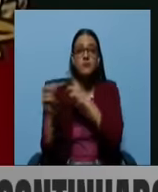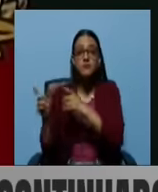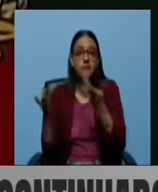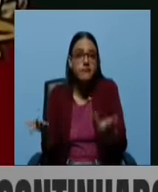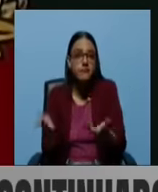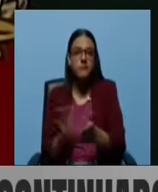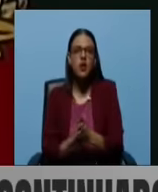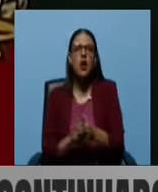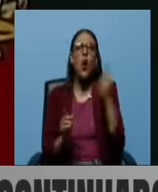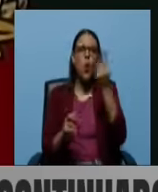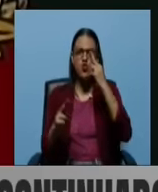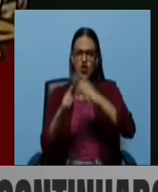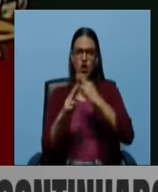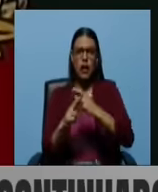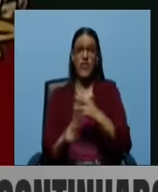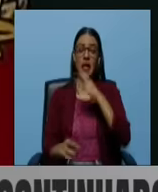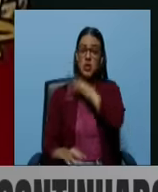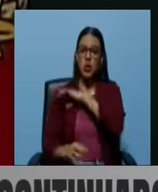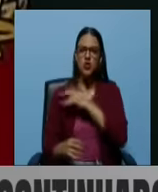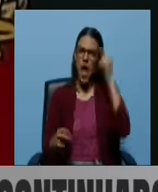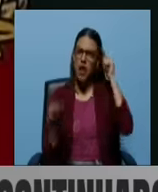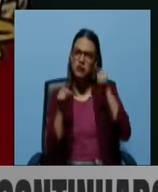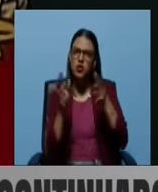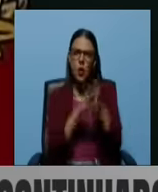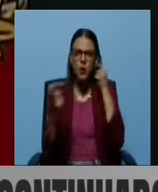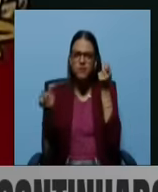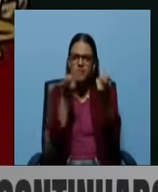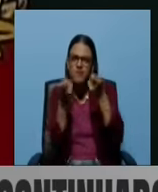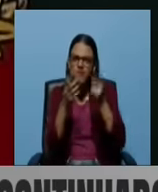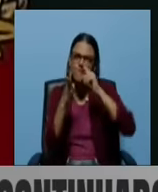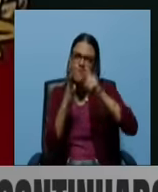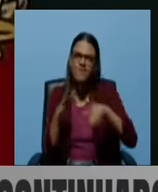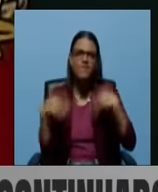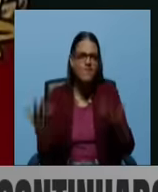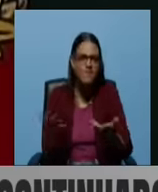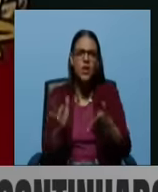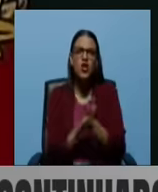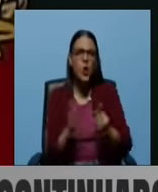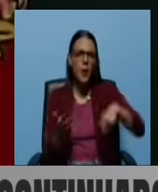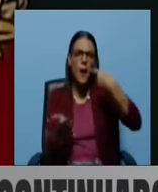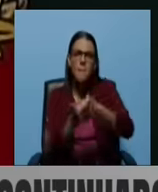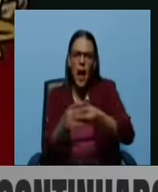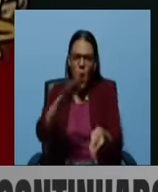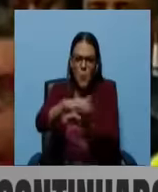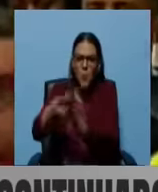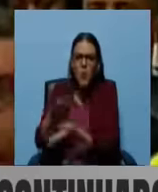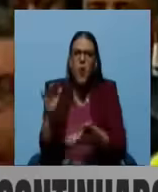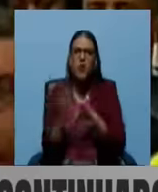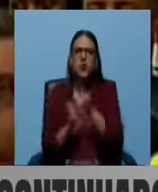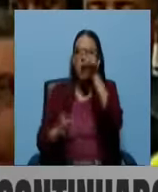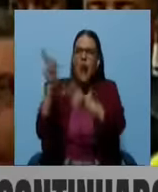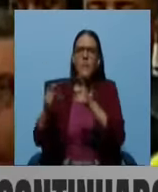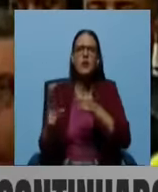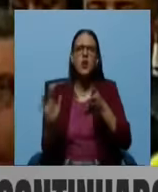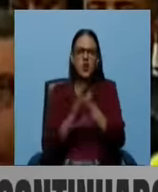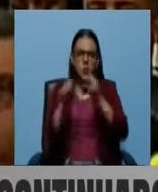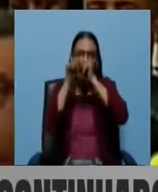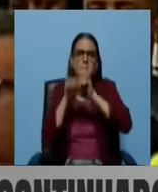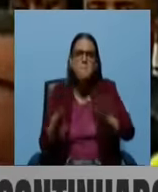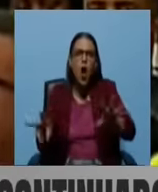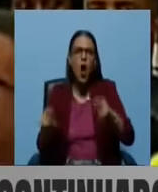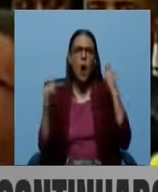El uso de las redes sociales para tal fin. El pago de lo que ellos llaman influencers,